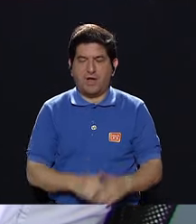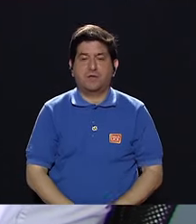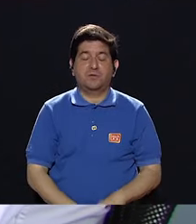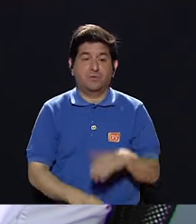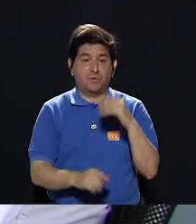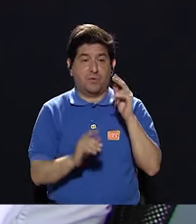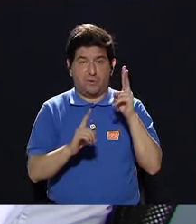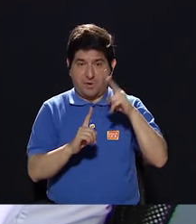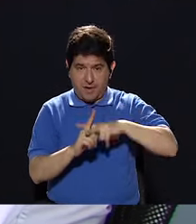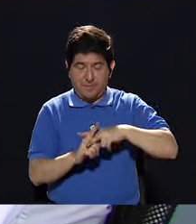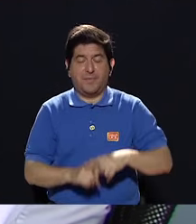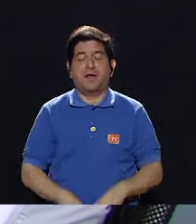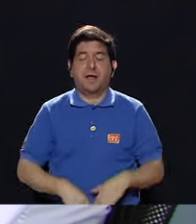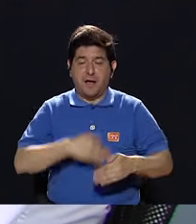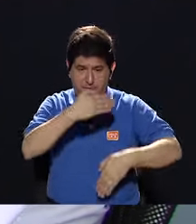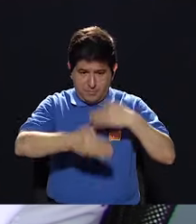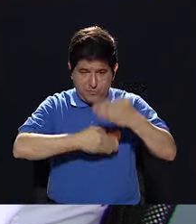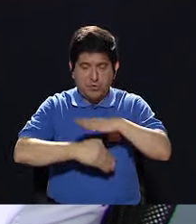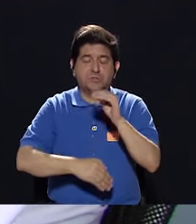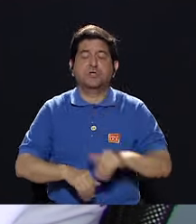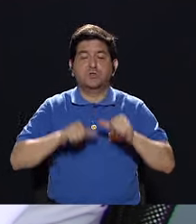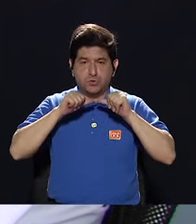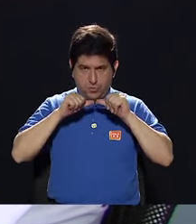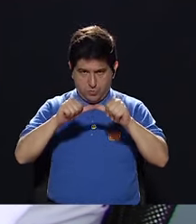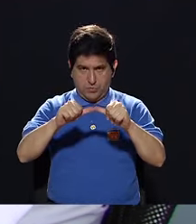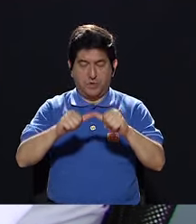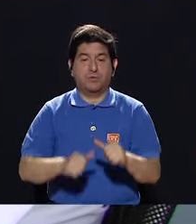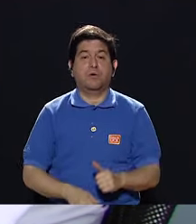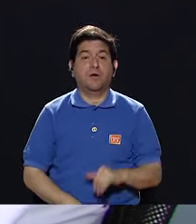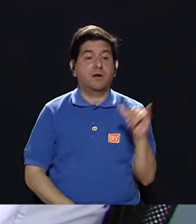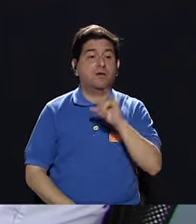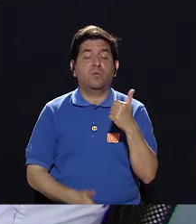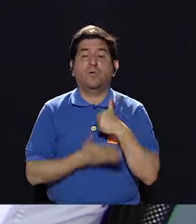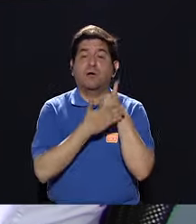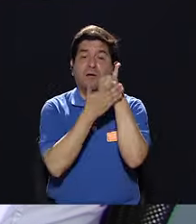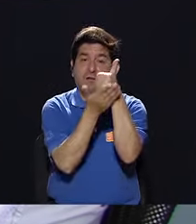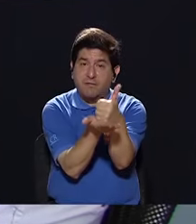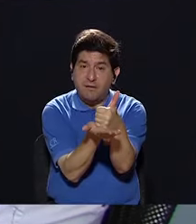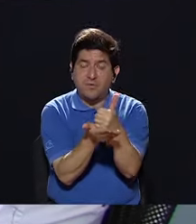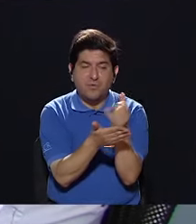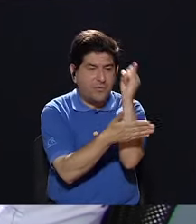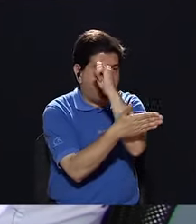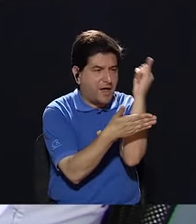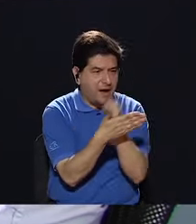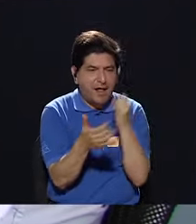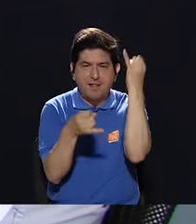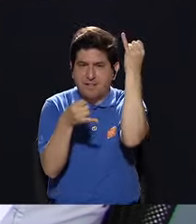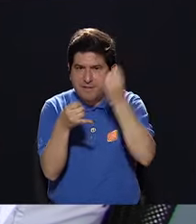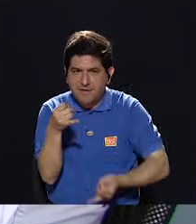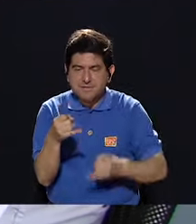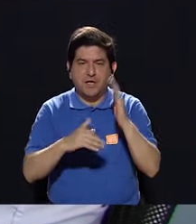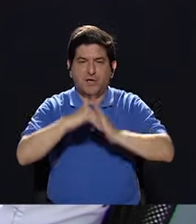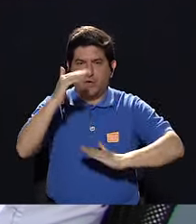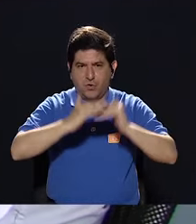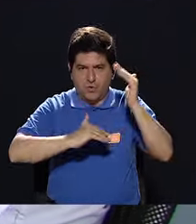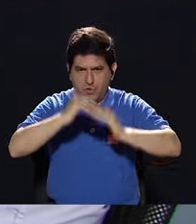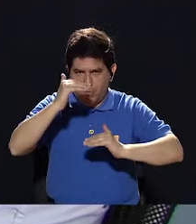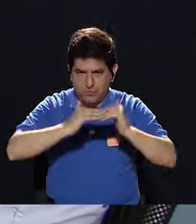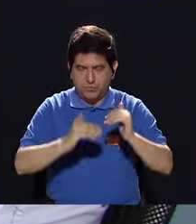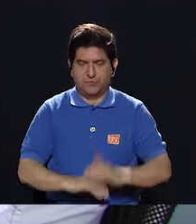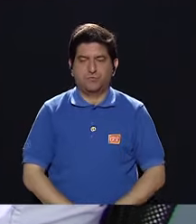proyecto y lo opere y le dé mantenimiento, pero que a su vez le ayuden en el diseño final y en la